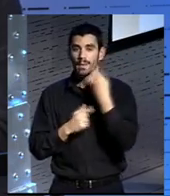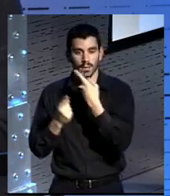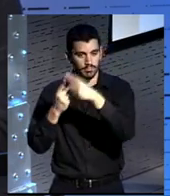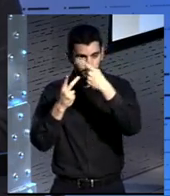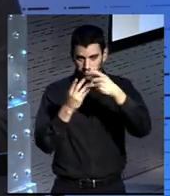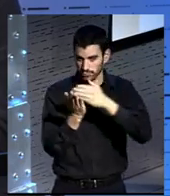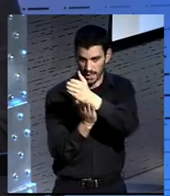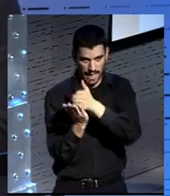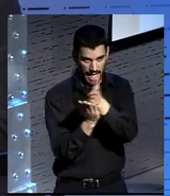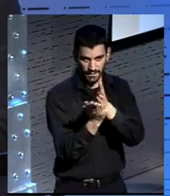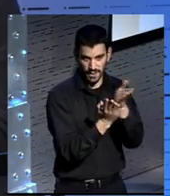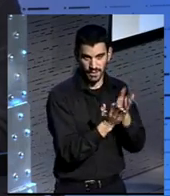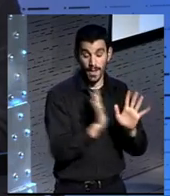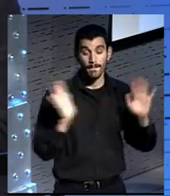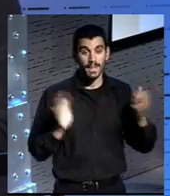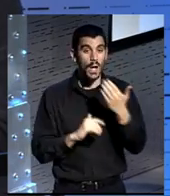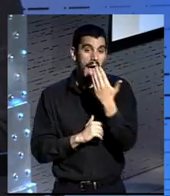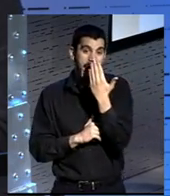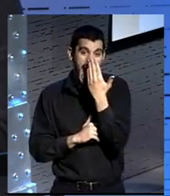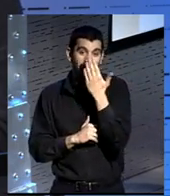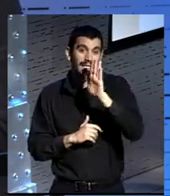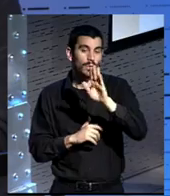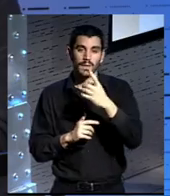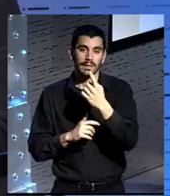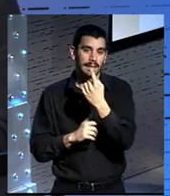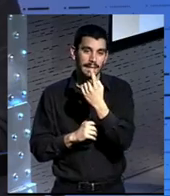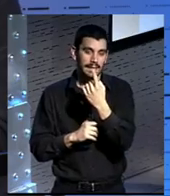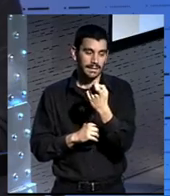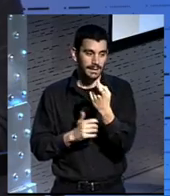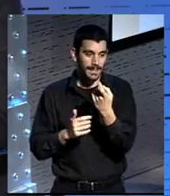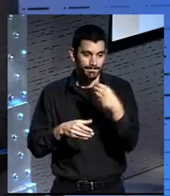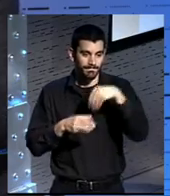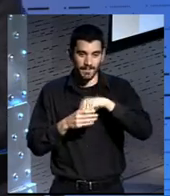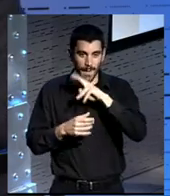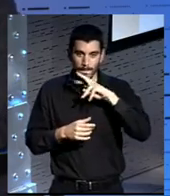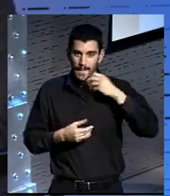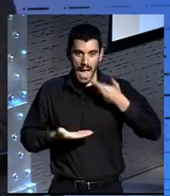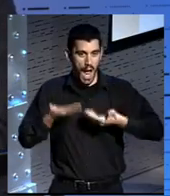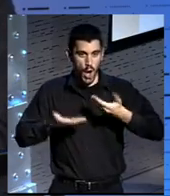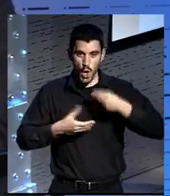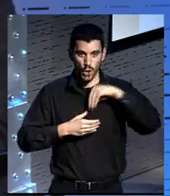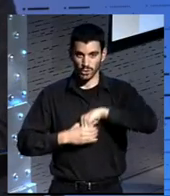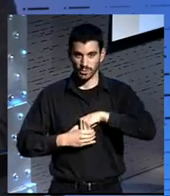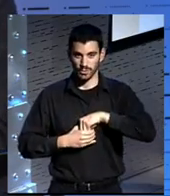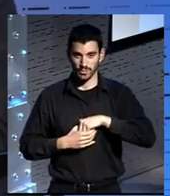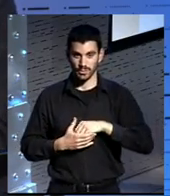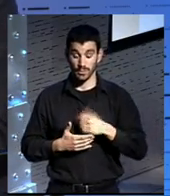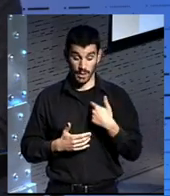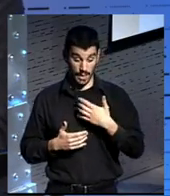las actitudes permanecen como un valor. Y la gente que tenemos, en definitiva,